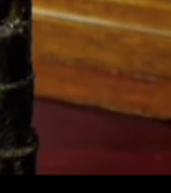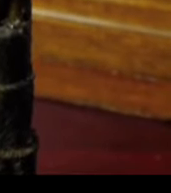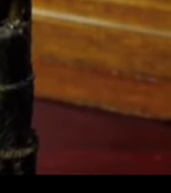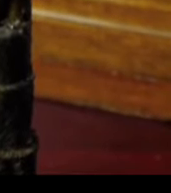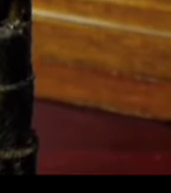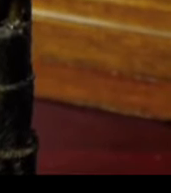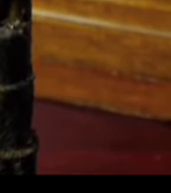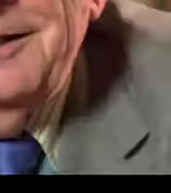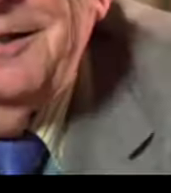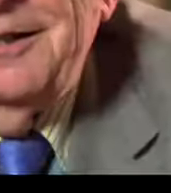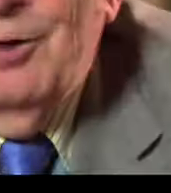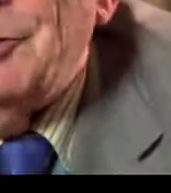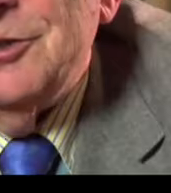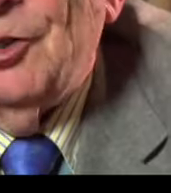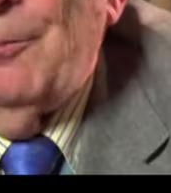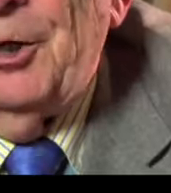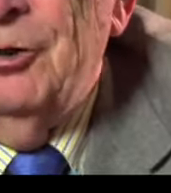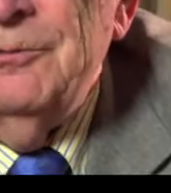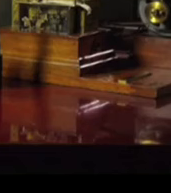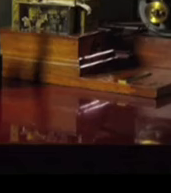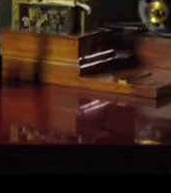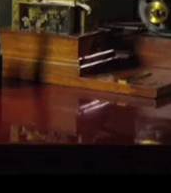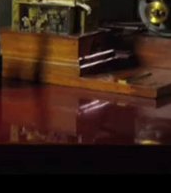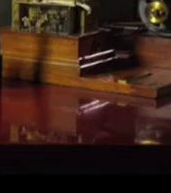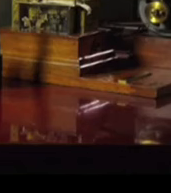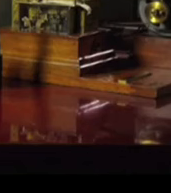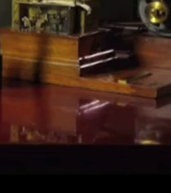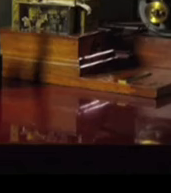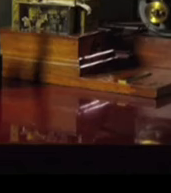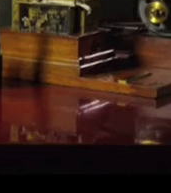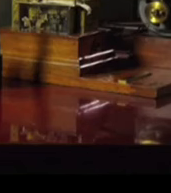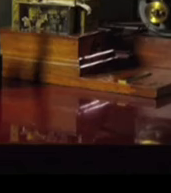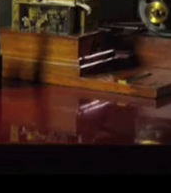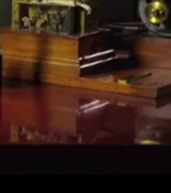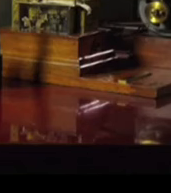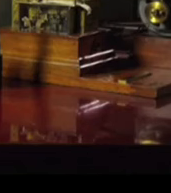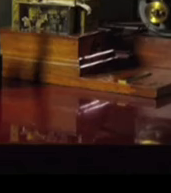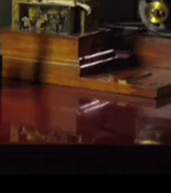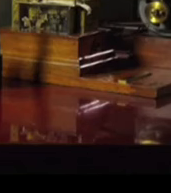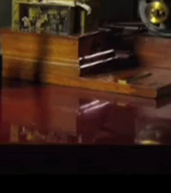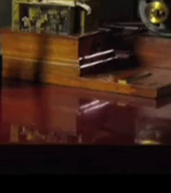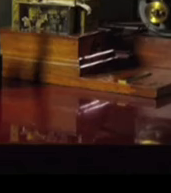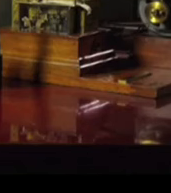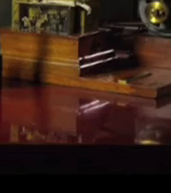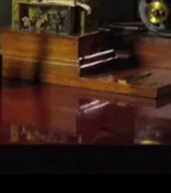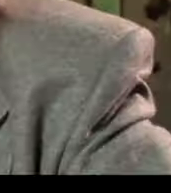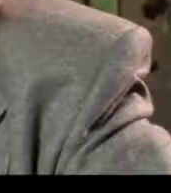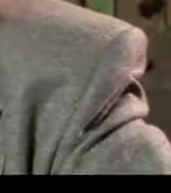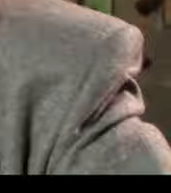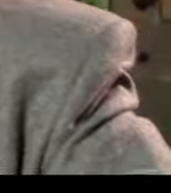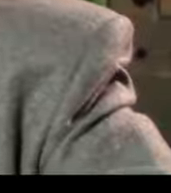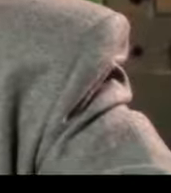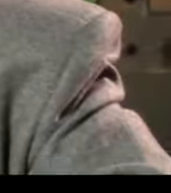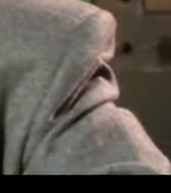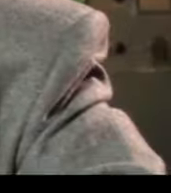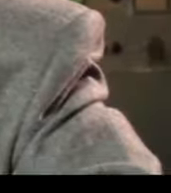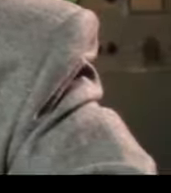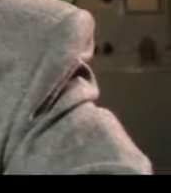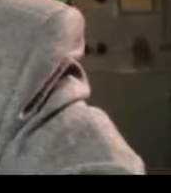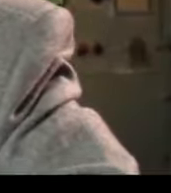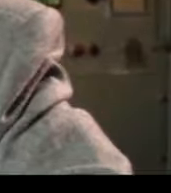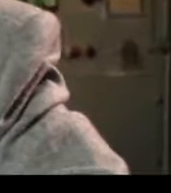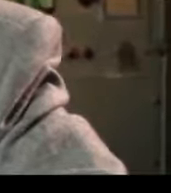gloria a Dios, y cuando se estropeó, el primer mensaje del siguiente cable fue las cotizaciones de bolsa, porque eso es lo